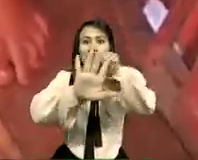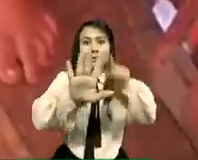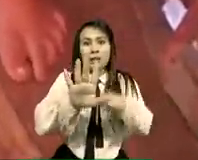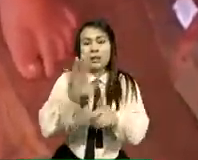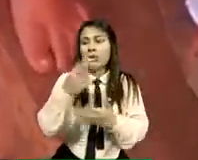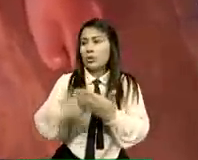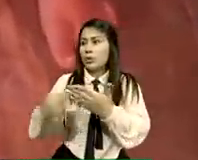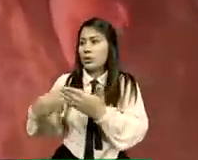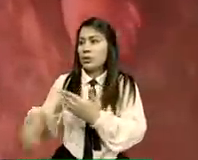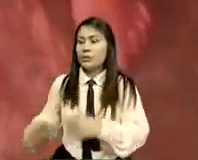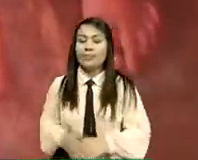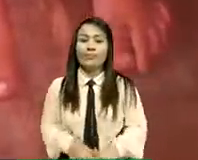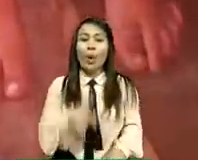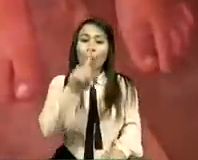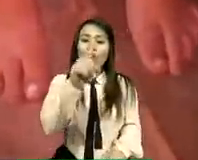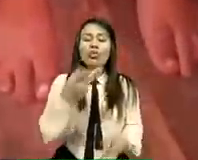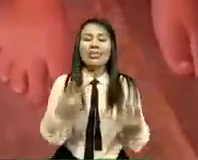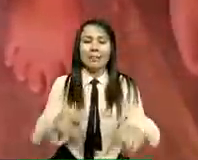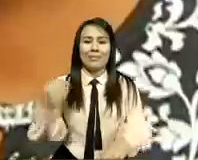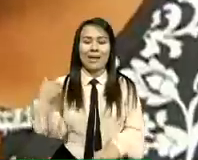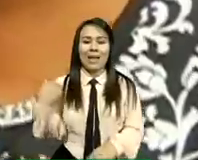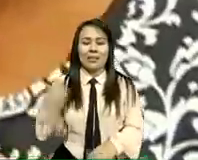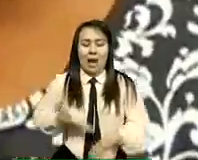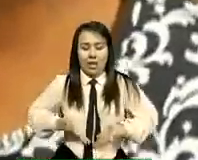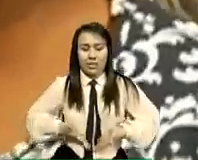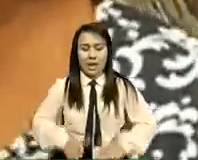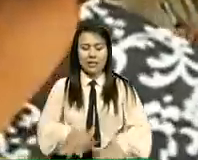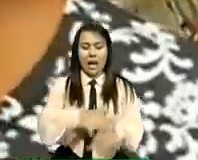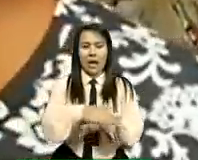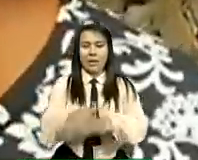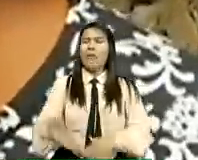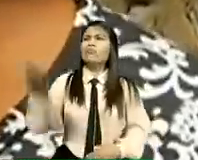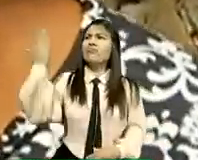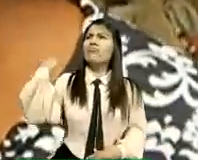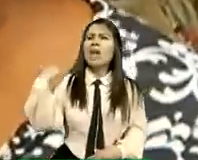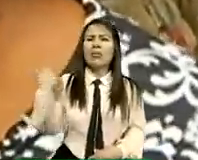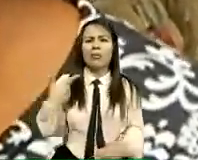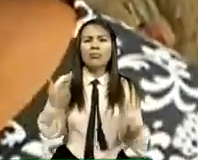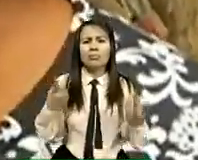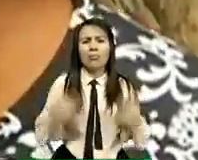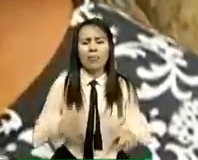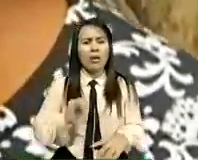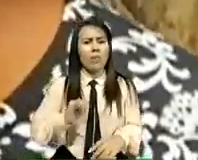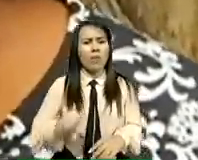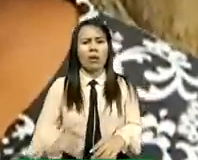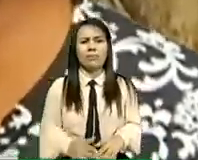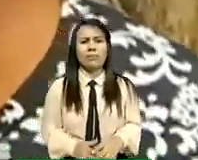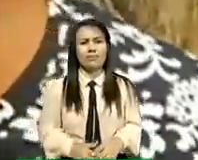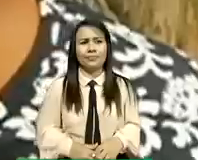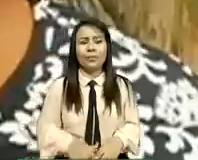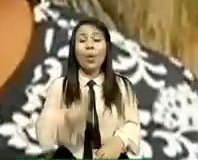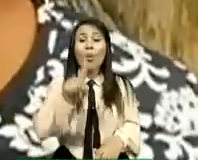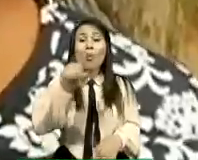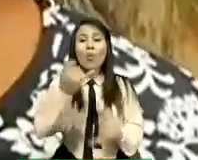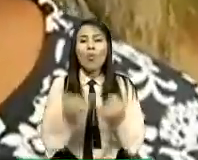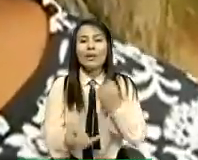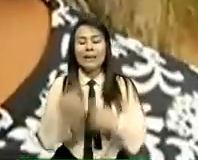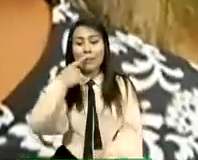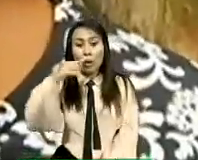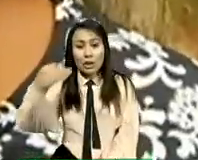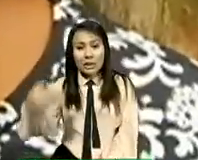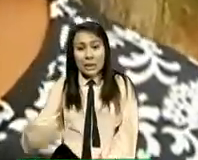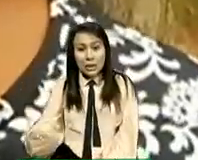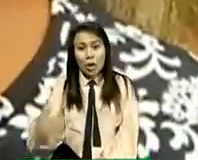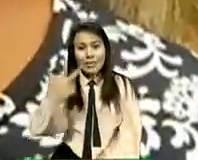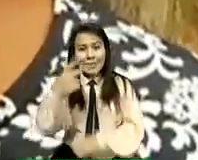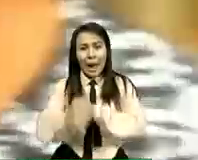edad. Uno de ellos también nació en el río. Al otro año así mismo también pasó lo mismo. El otro niño, el último niño de 3 años, también